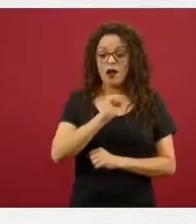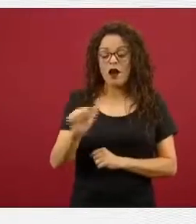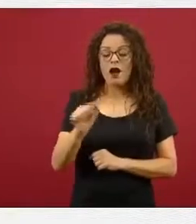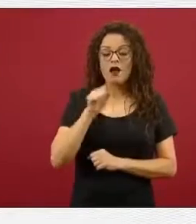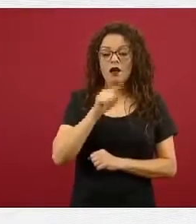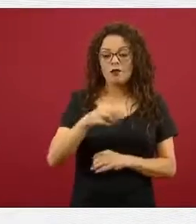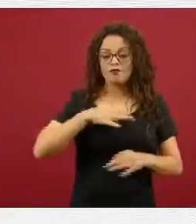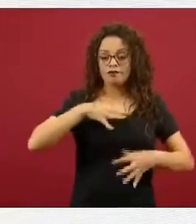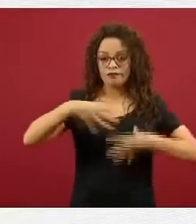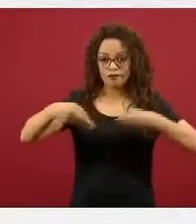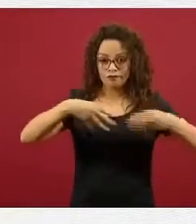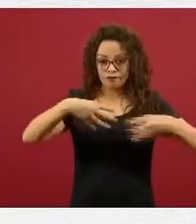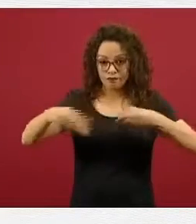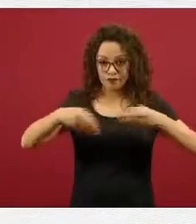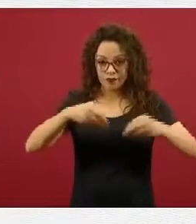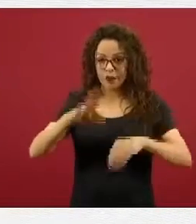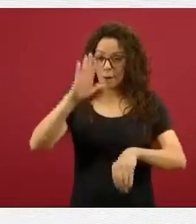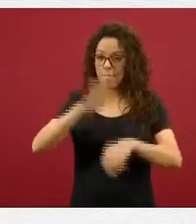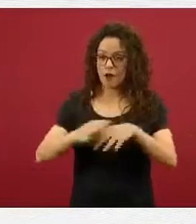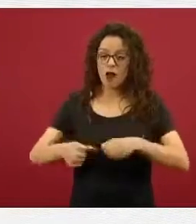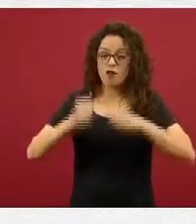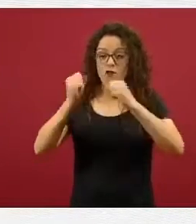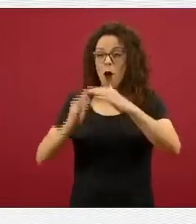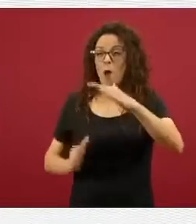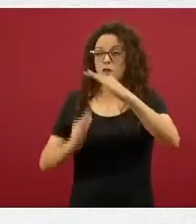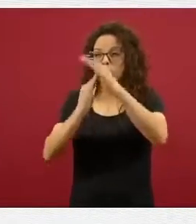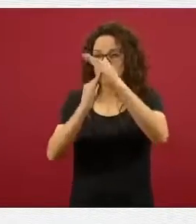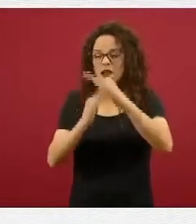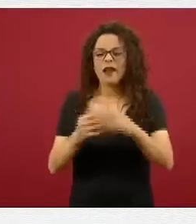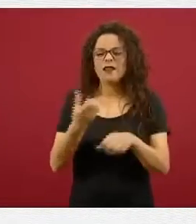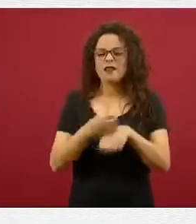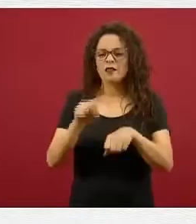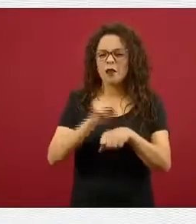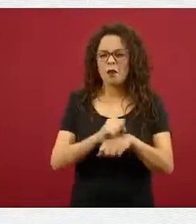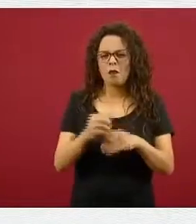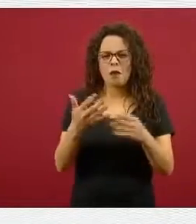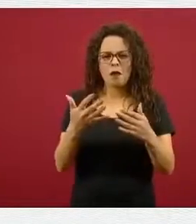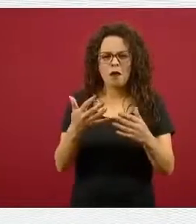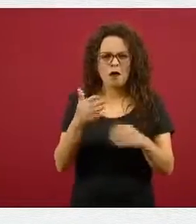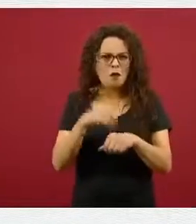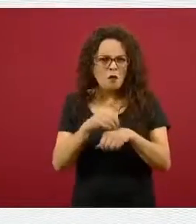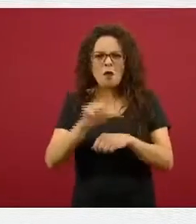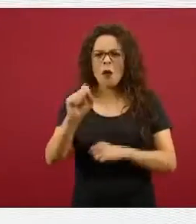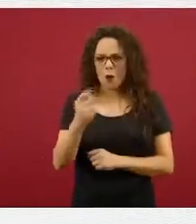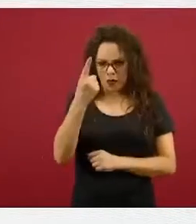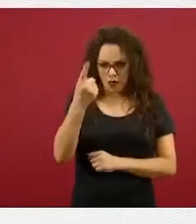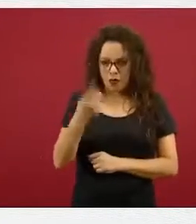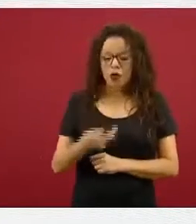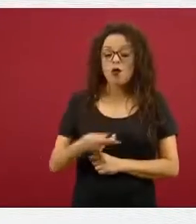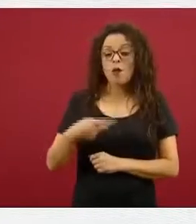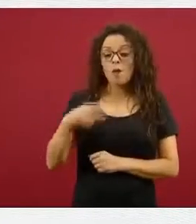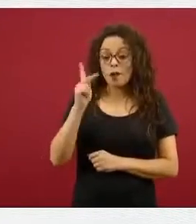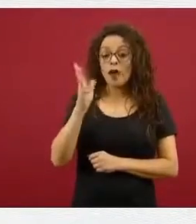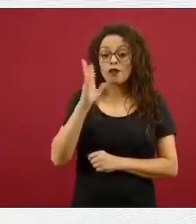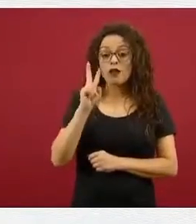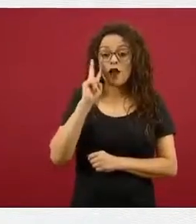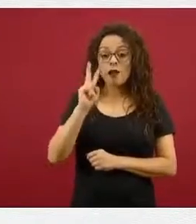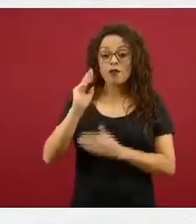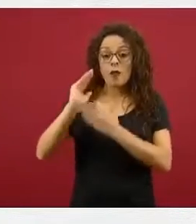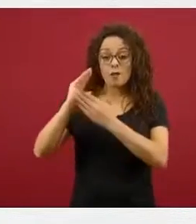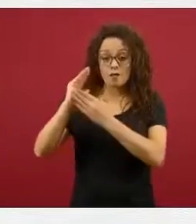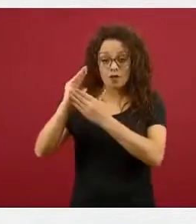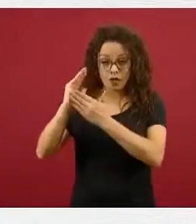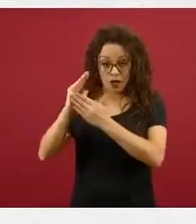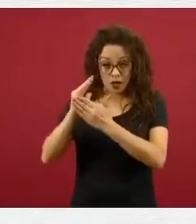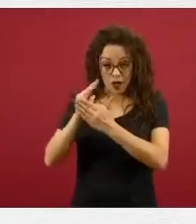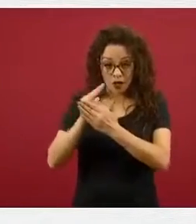con un incremento o su punto máximo cerca de la semana 21 y donde ha presentado un descenso que vamos a ver que aunque